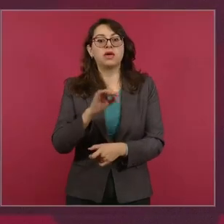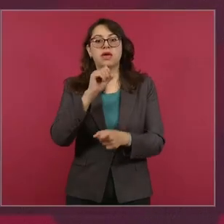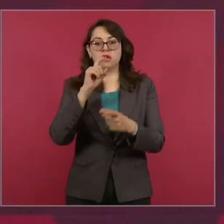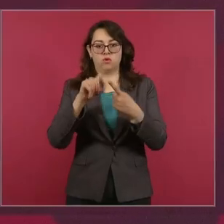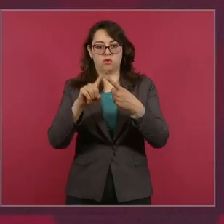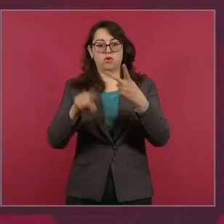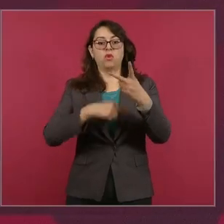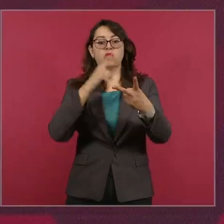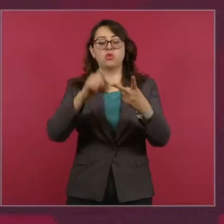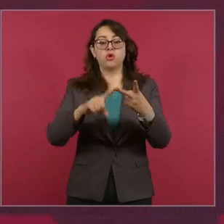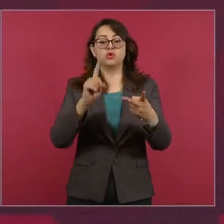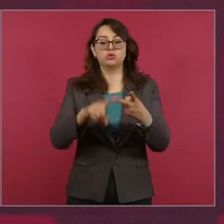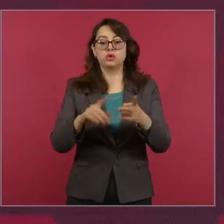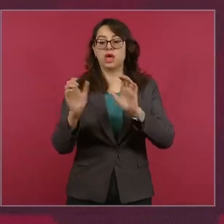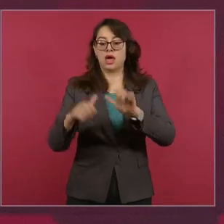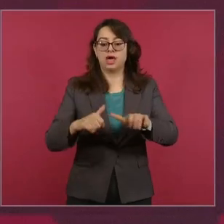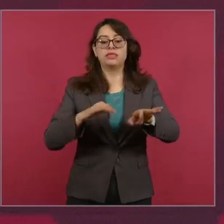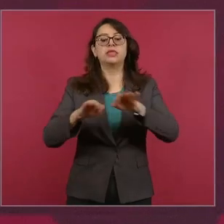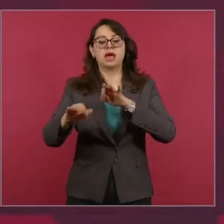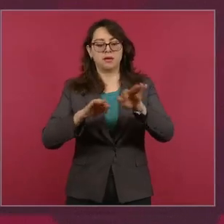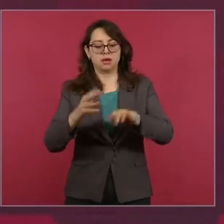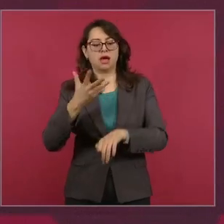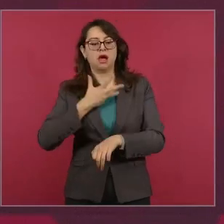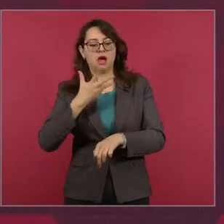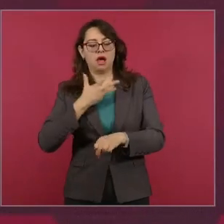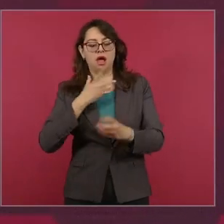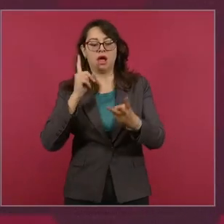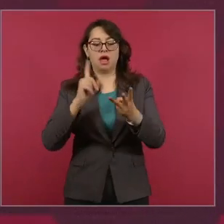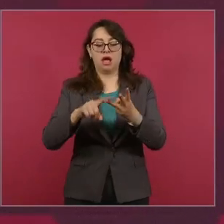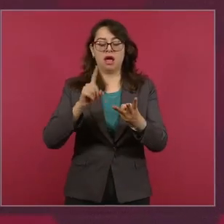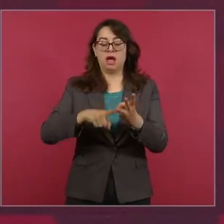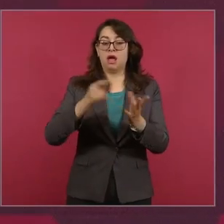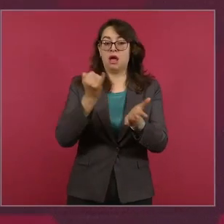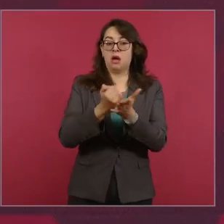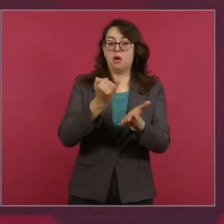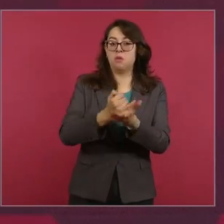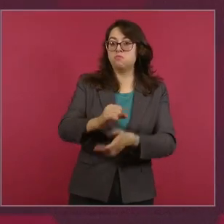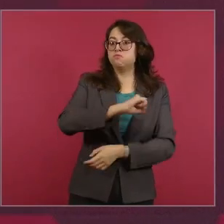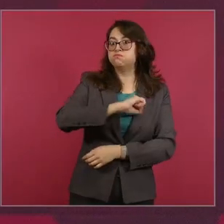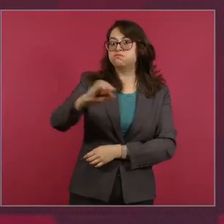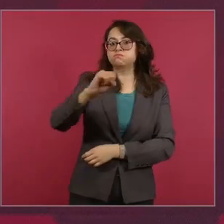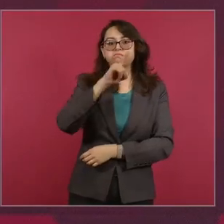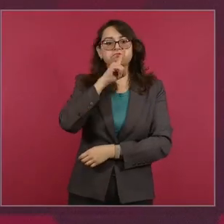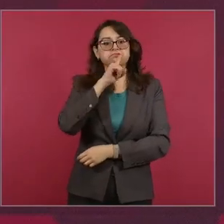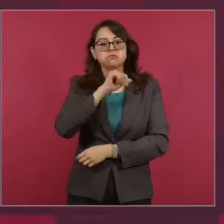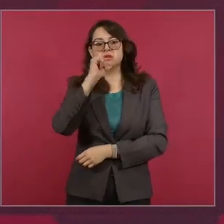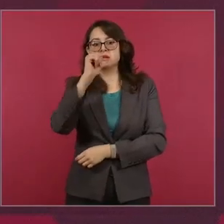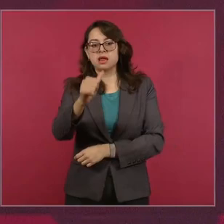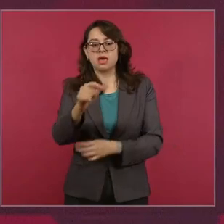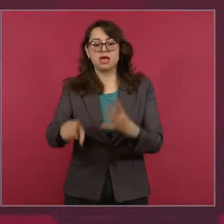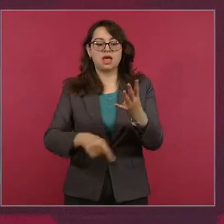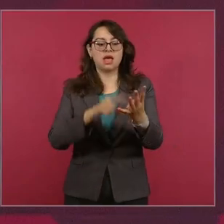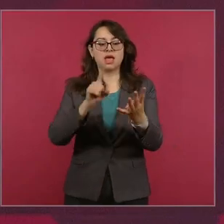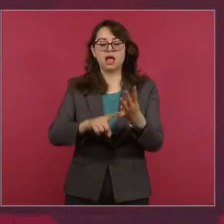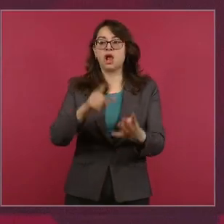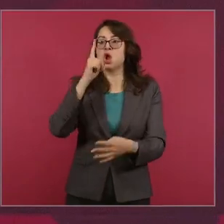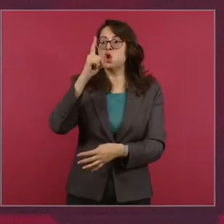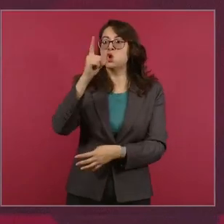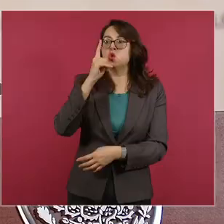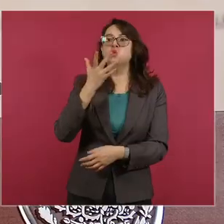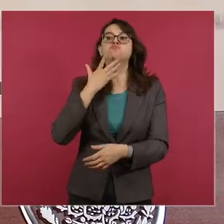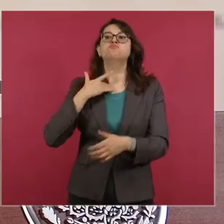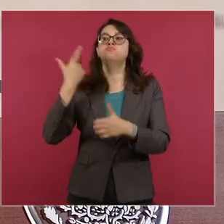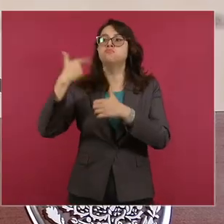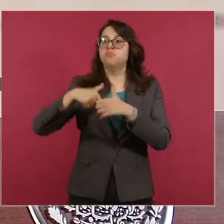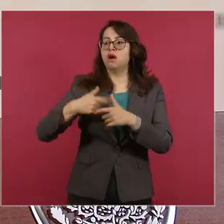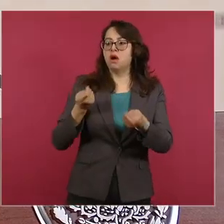significa no pagar más impuestos, significa el